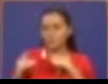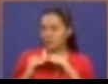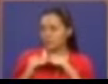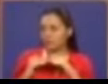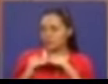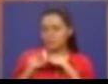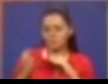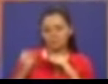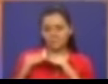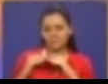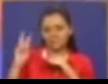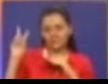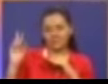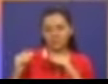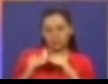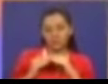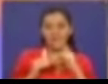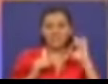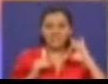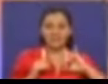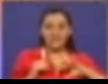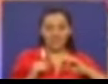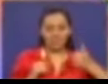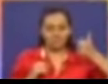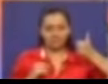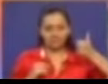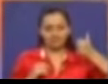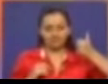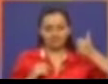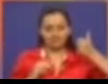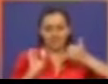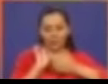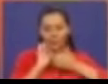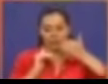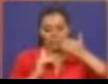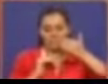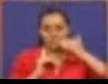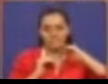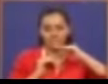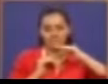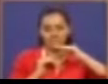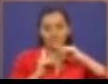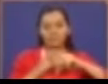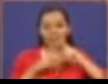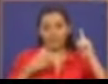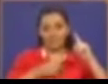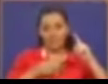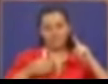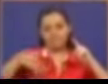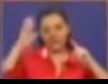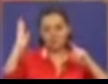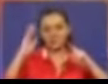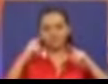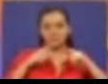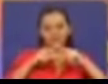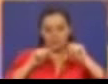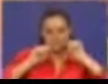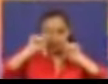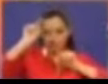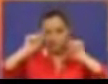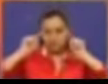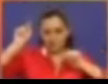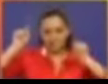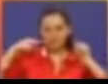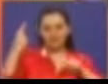que Ecuador. Chile nos gana con una de oro, pero en total tenemos mucho más medallas. Entonces, normalmente el ranking se hace con solo